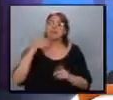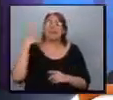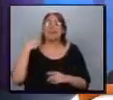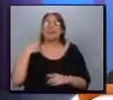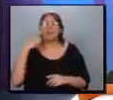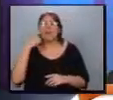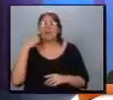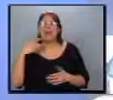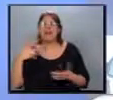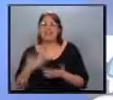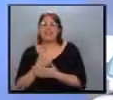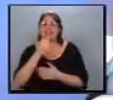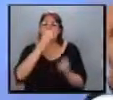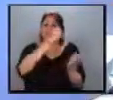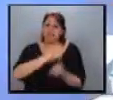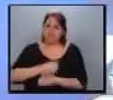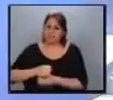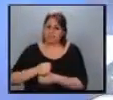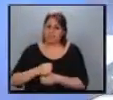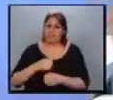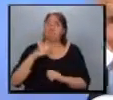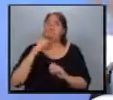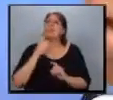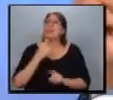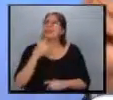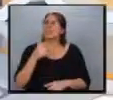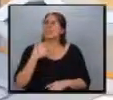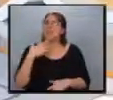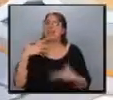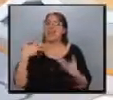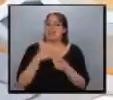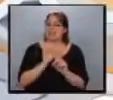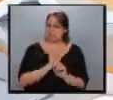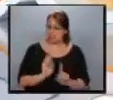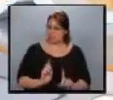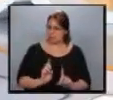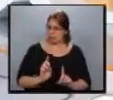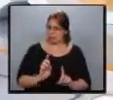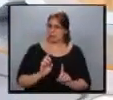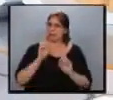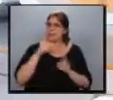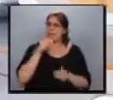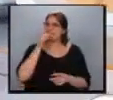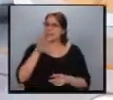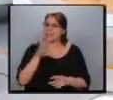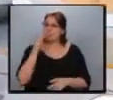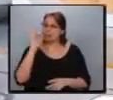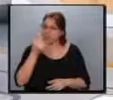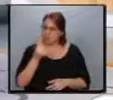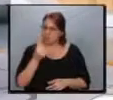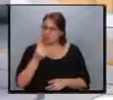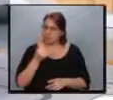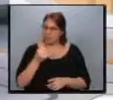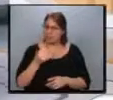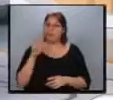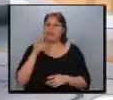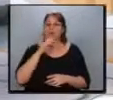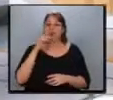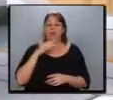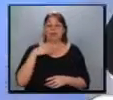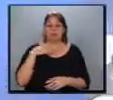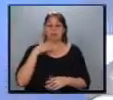en Bariloche? Sí, claro. Bueno, dejó entrever que ese accidente no fue un accidente, sino fue un atentado. O sea, recargadísima